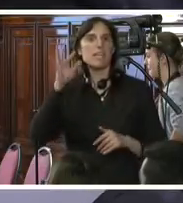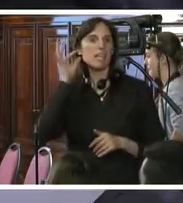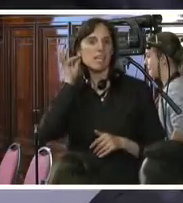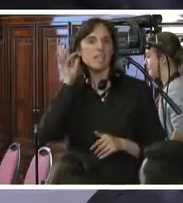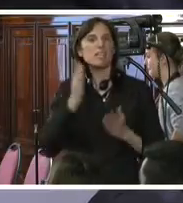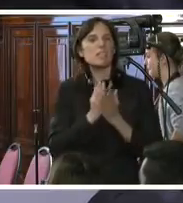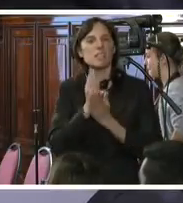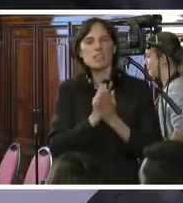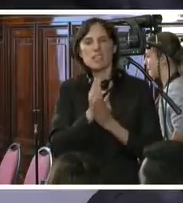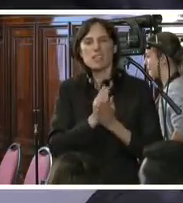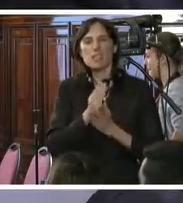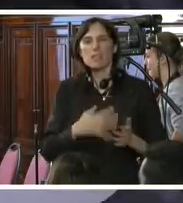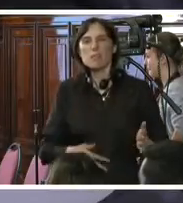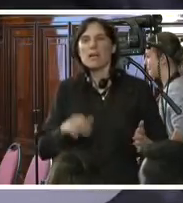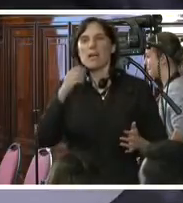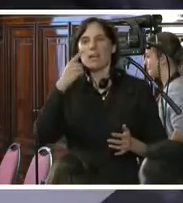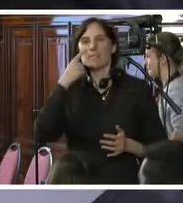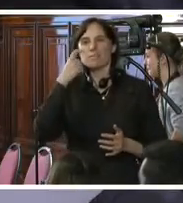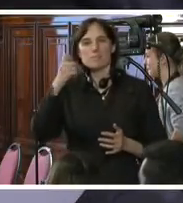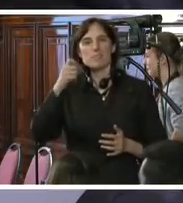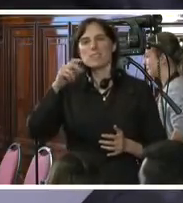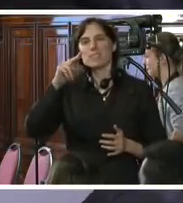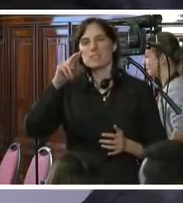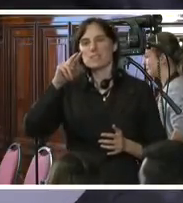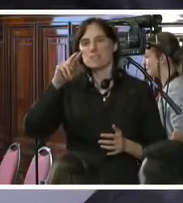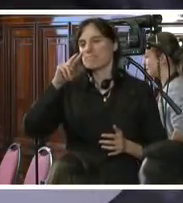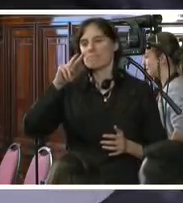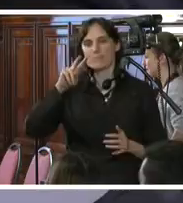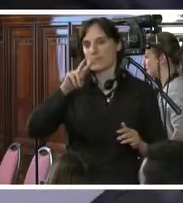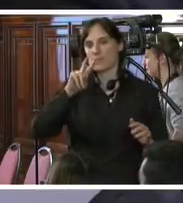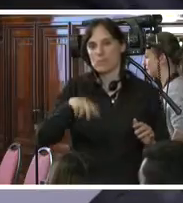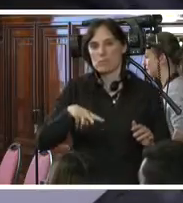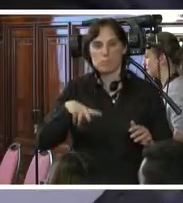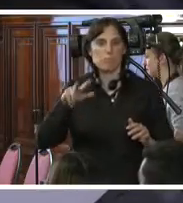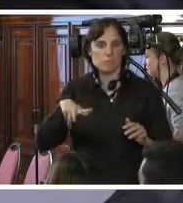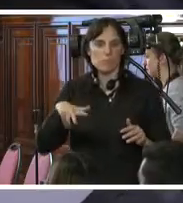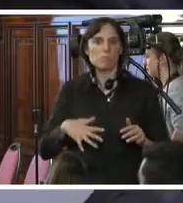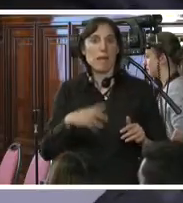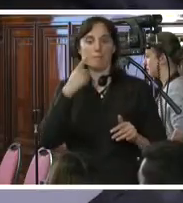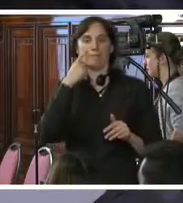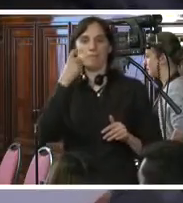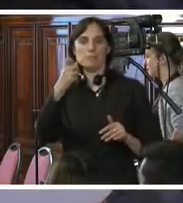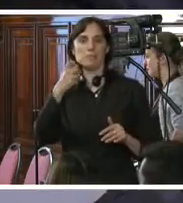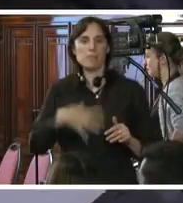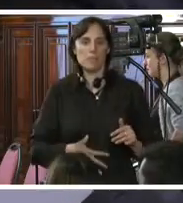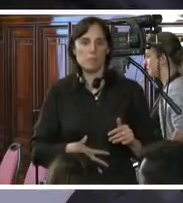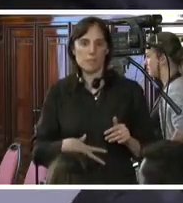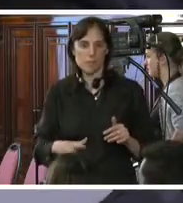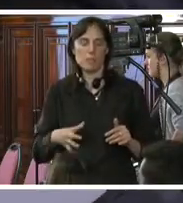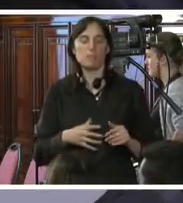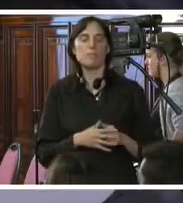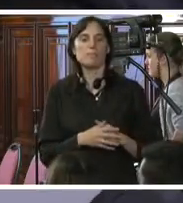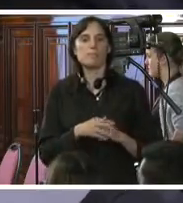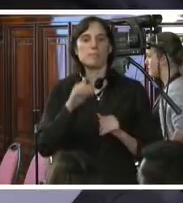en el segundo o el tercer trimestre por el tipo de violencia ejercida en su contra. Finalmente, el cuarto factor,